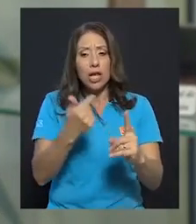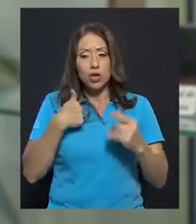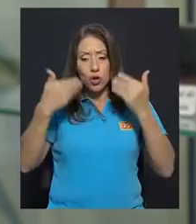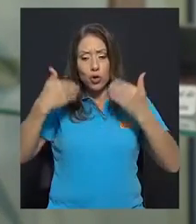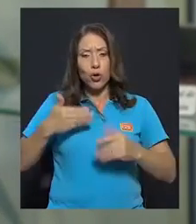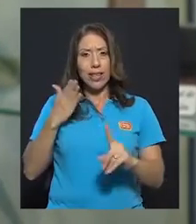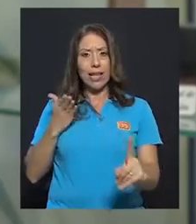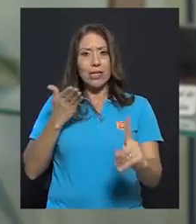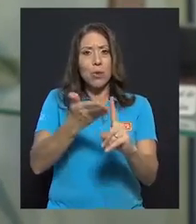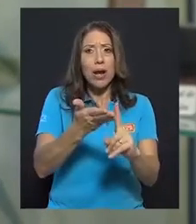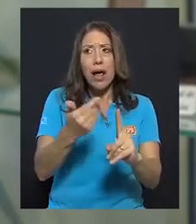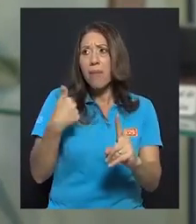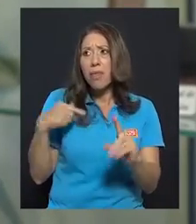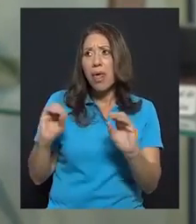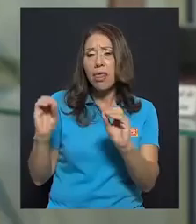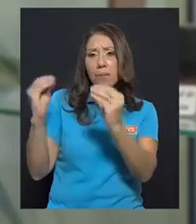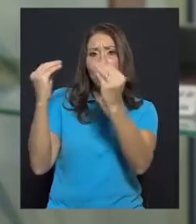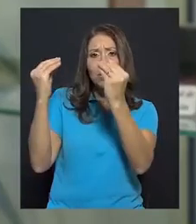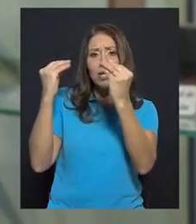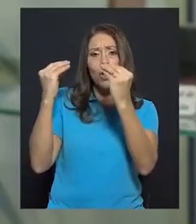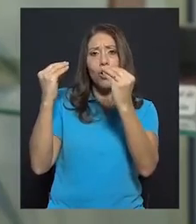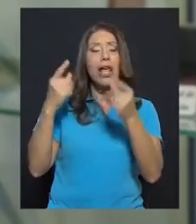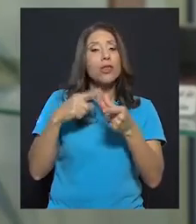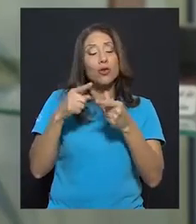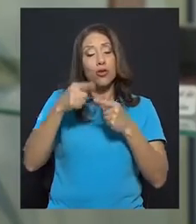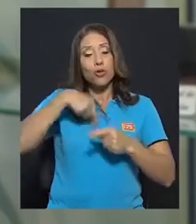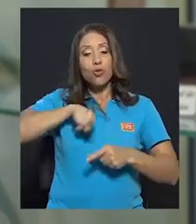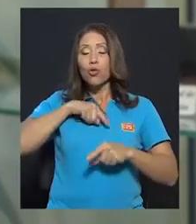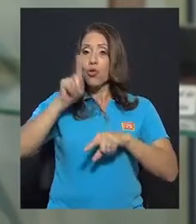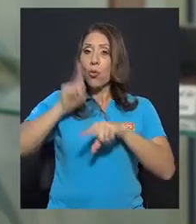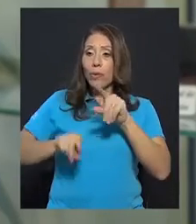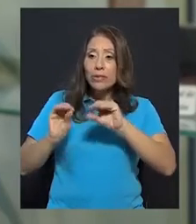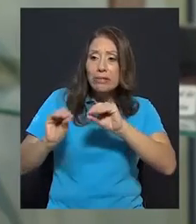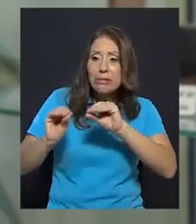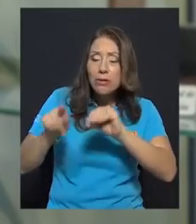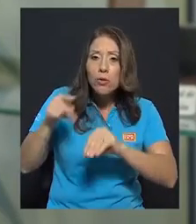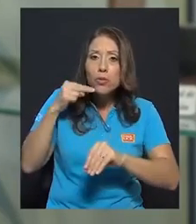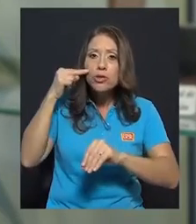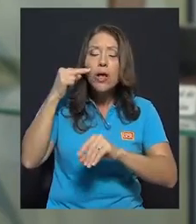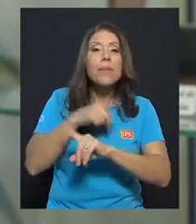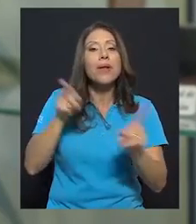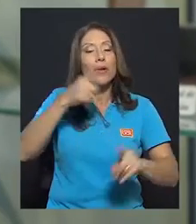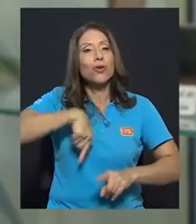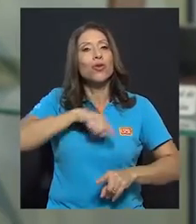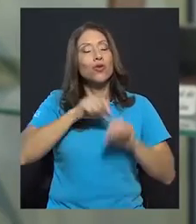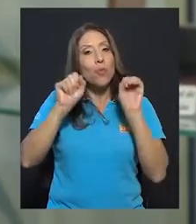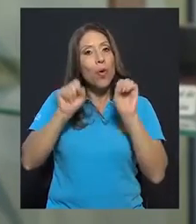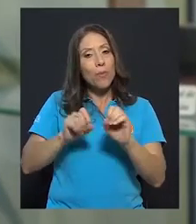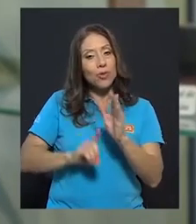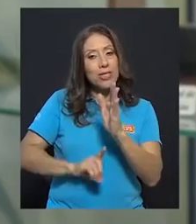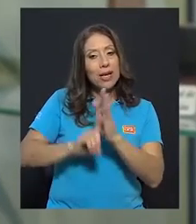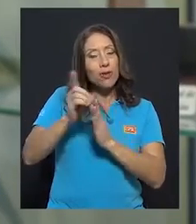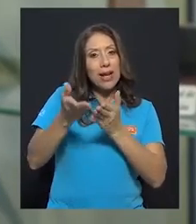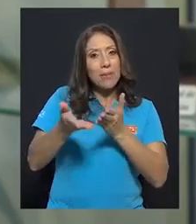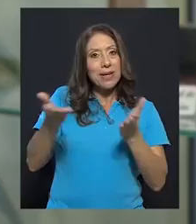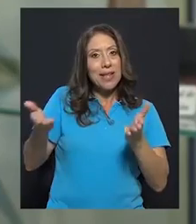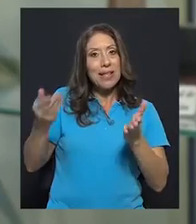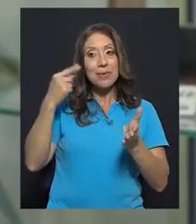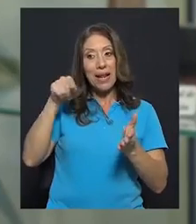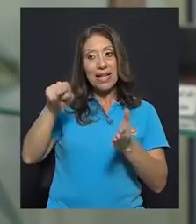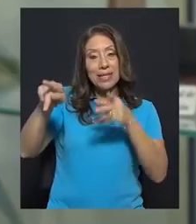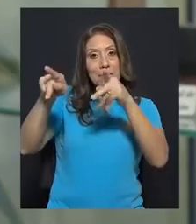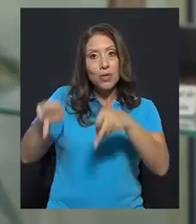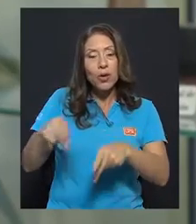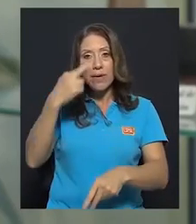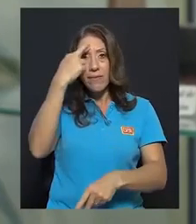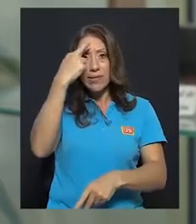me lo enseñó. Igualmente no podemos enseñarle a una persona cómo ser homosexual, pero sí podemos desarrollar las herramientas para que esta persona respete y